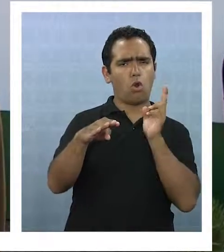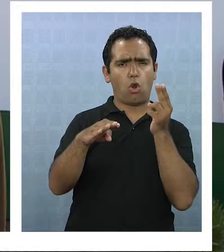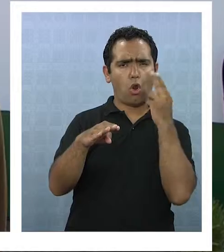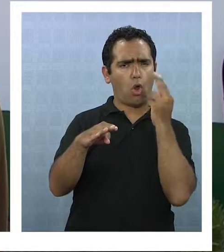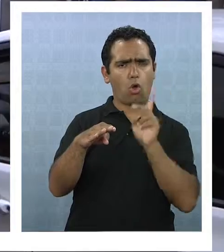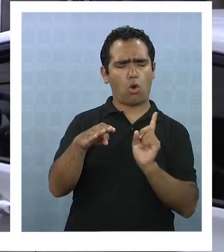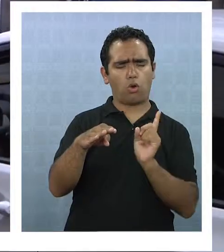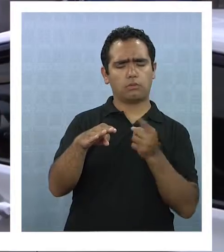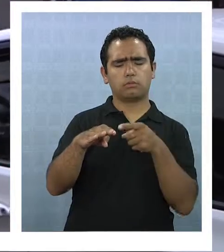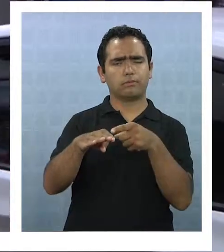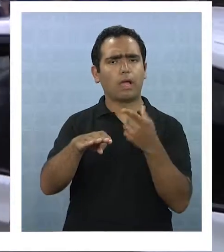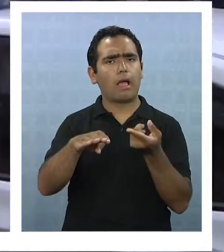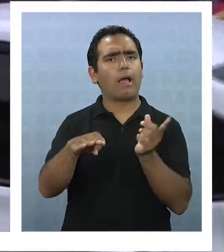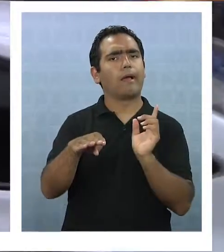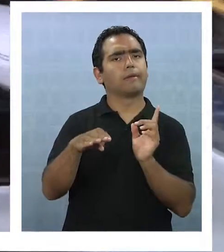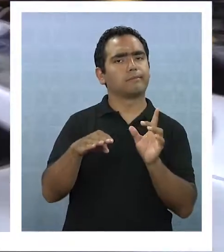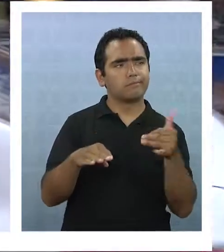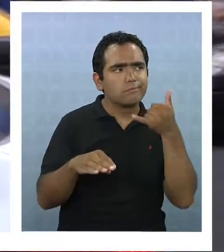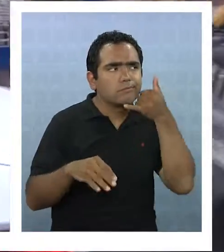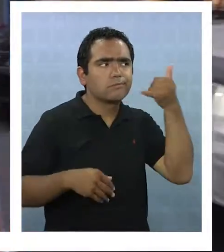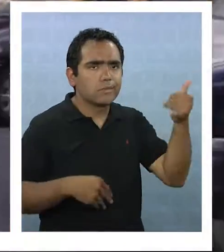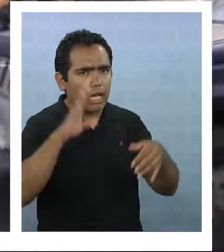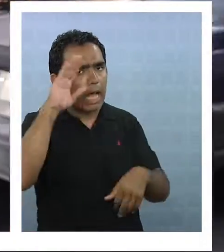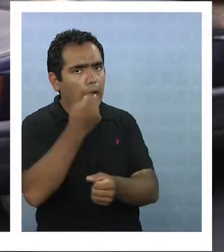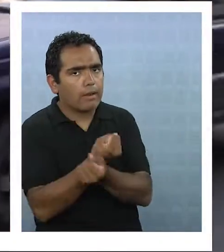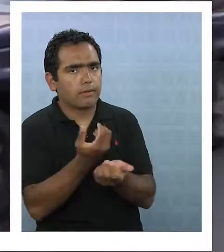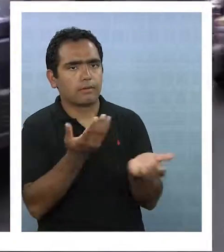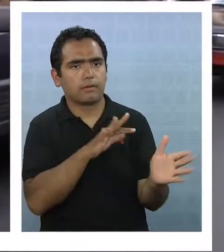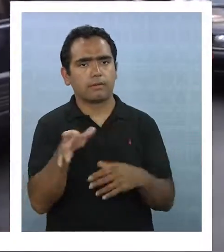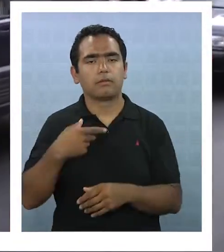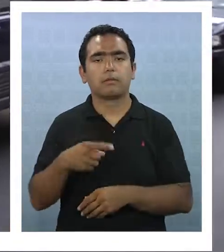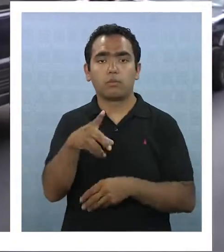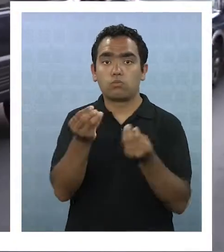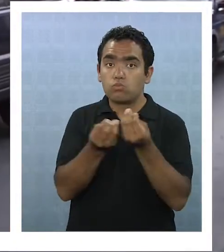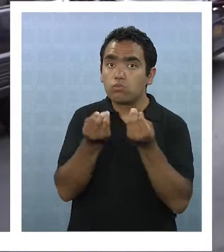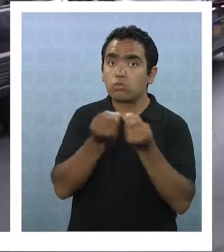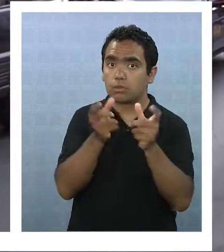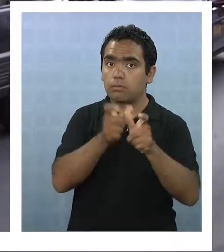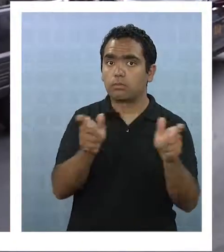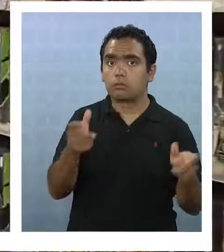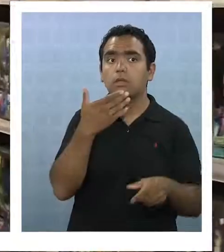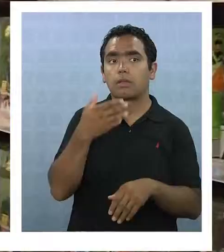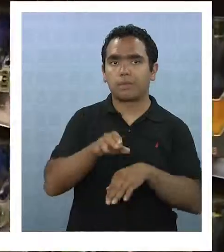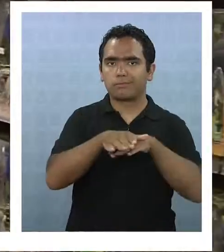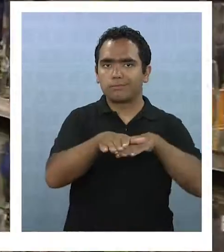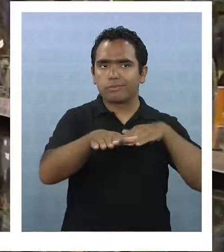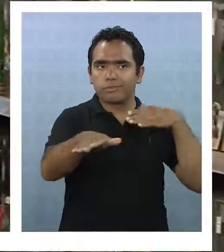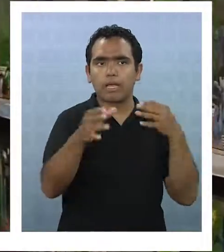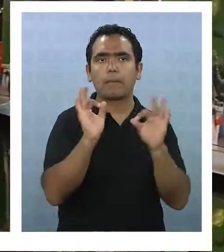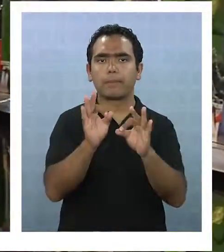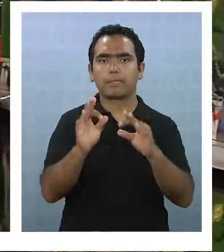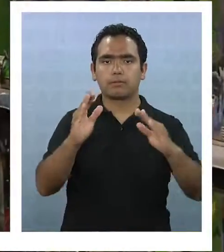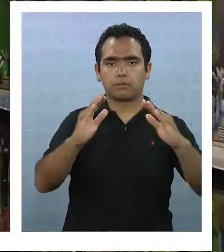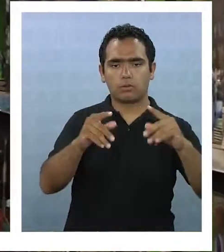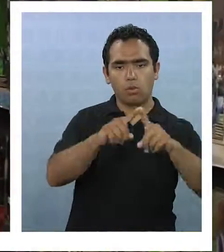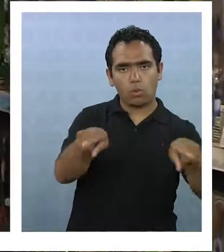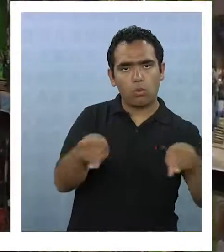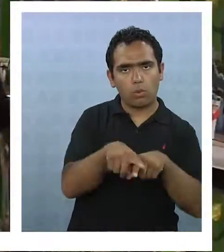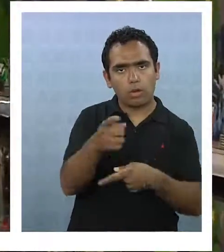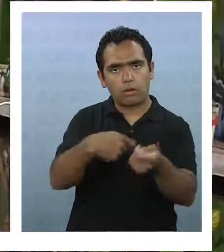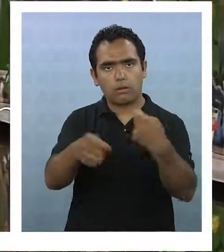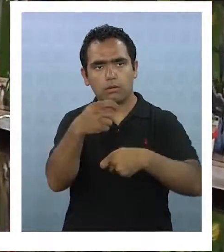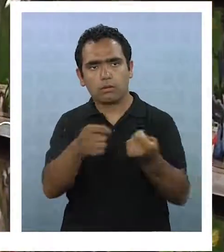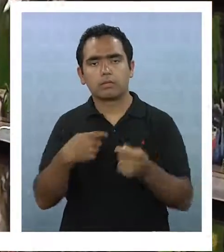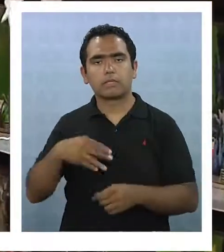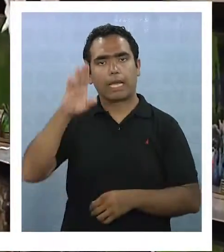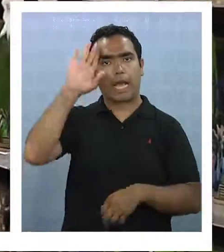nosotros podamos proceder a la fiscalización. Con estas fiestas se incrementa el flujo vehicular y de personas, especialmente a los centros comerciales, por lo que Carabineros